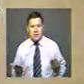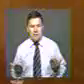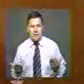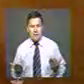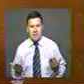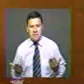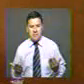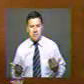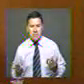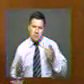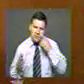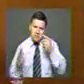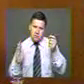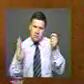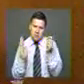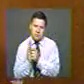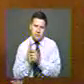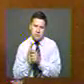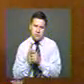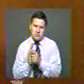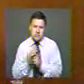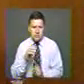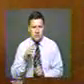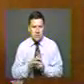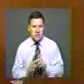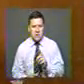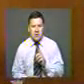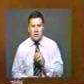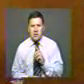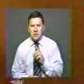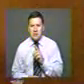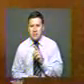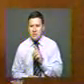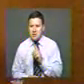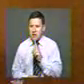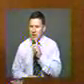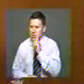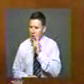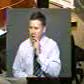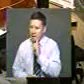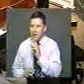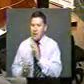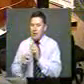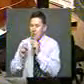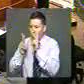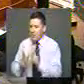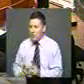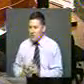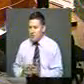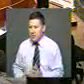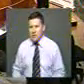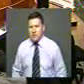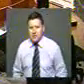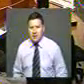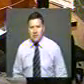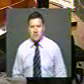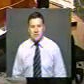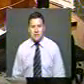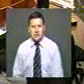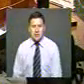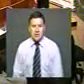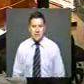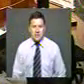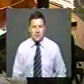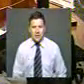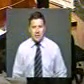la determinación de la tendencia sexual requiere una madurez. Yo no creo que esta